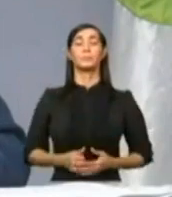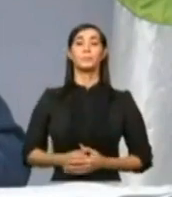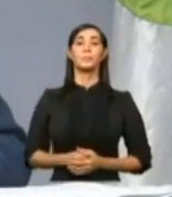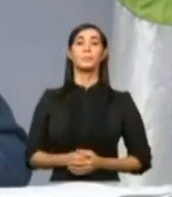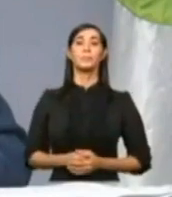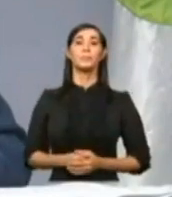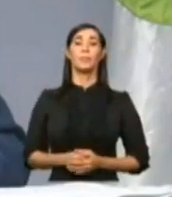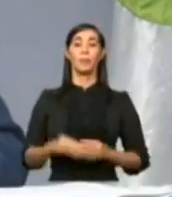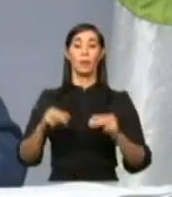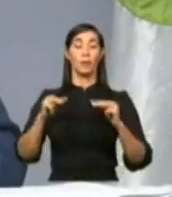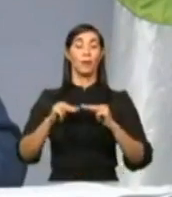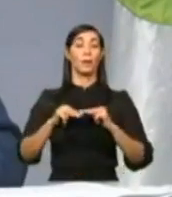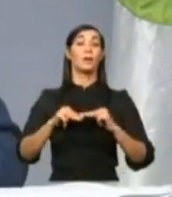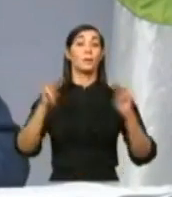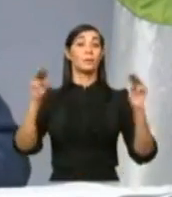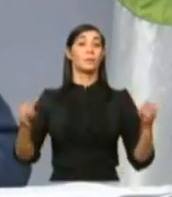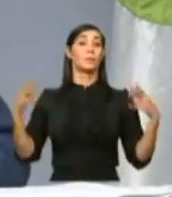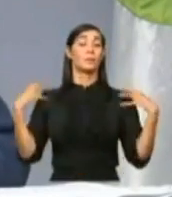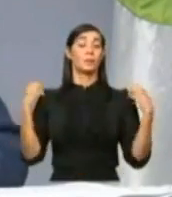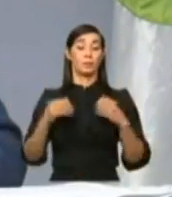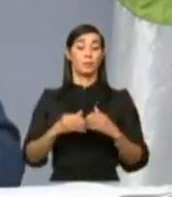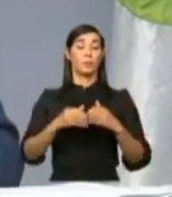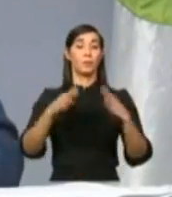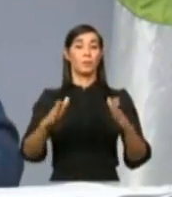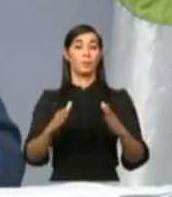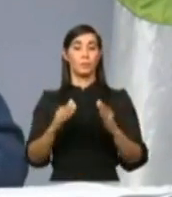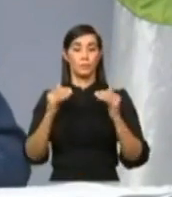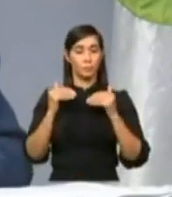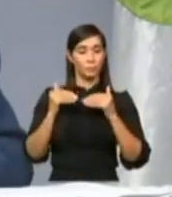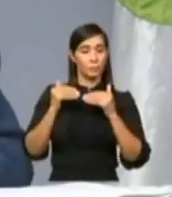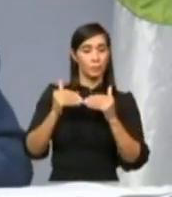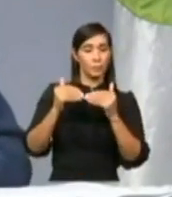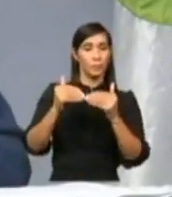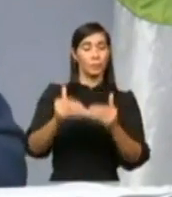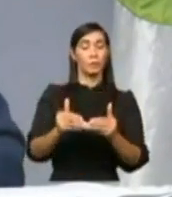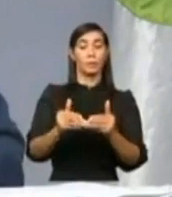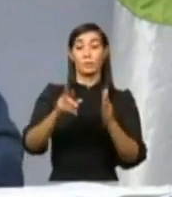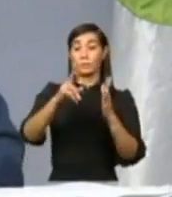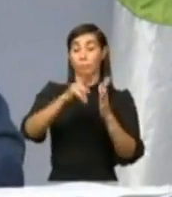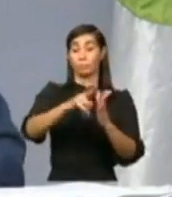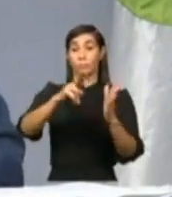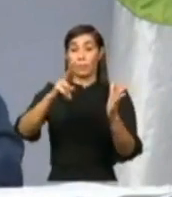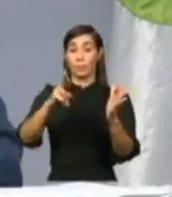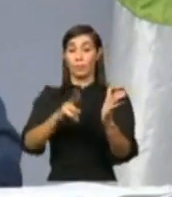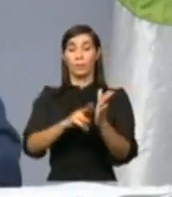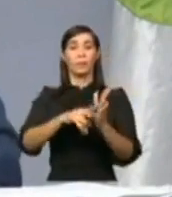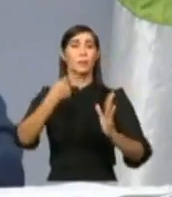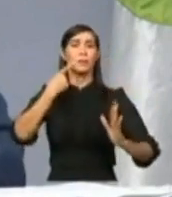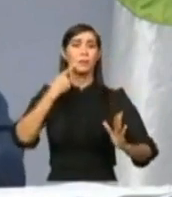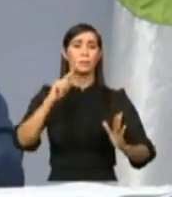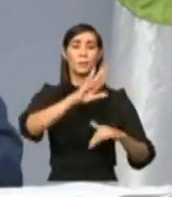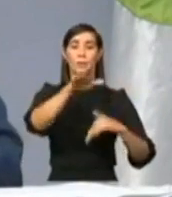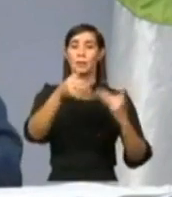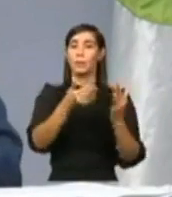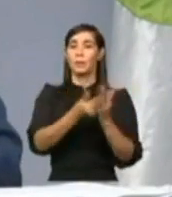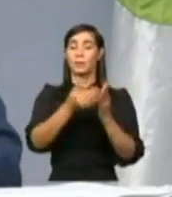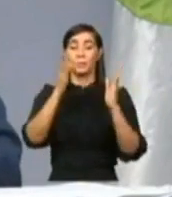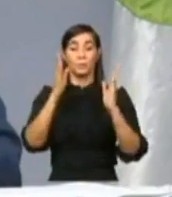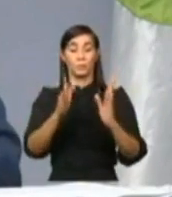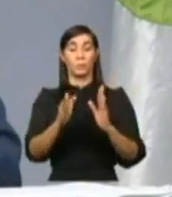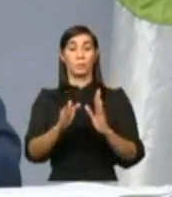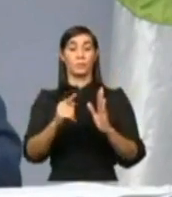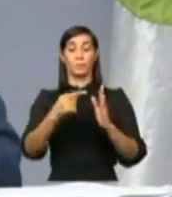El Ministerio de Salud Pública mantiene las medidas de recomendación